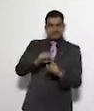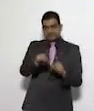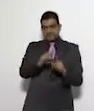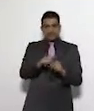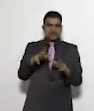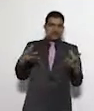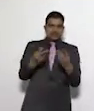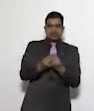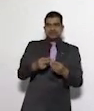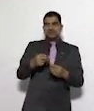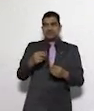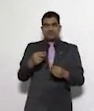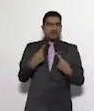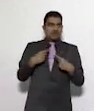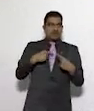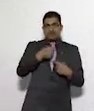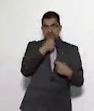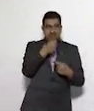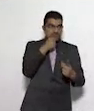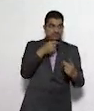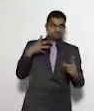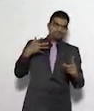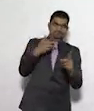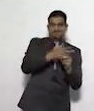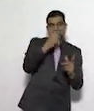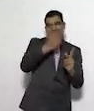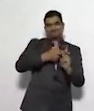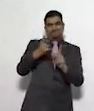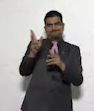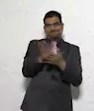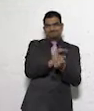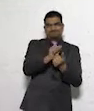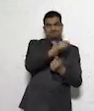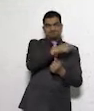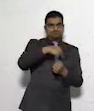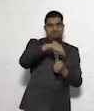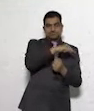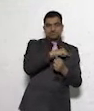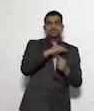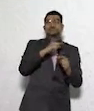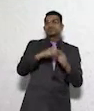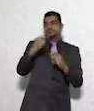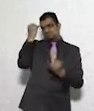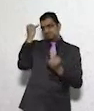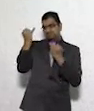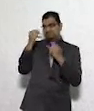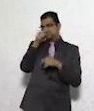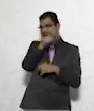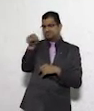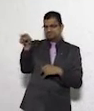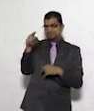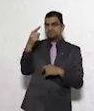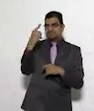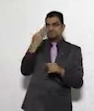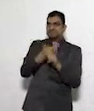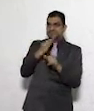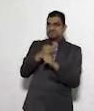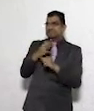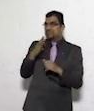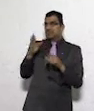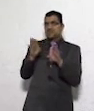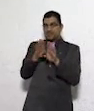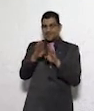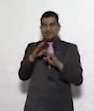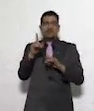amedrentación y muerte de periodistas, y por supuesto, las distintas facetas de la lacerante violencia